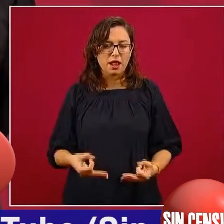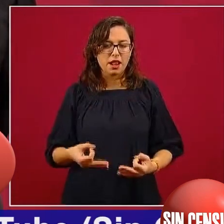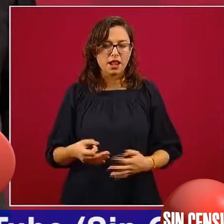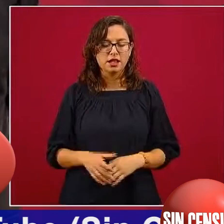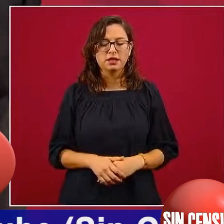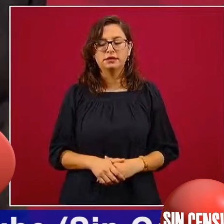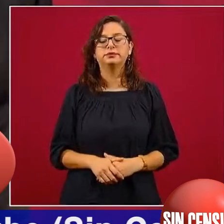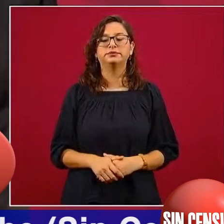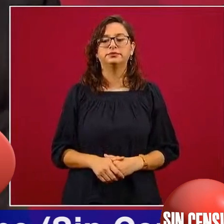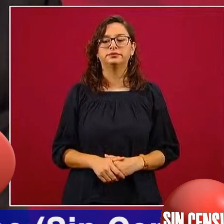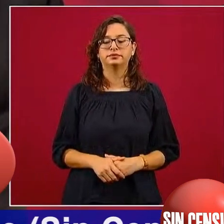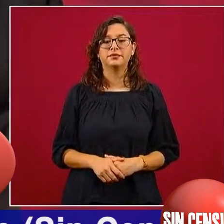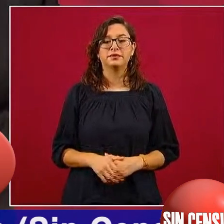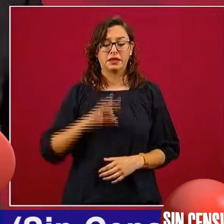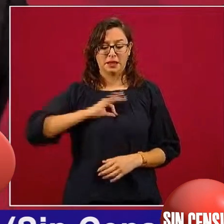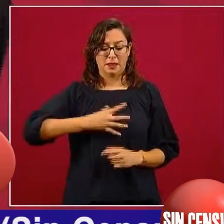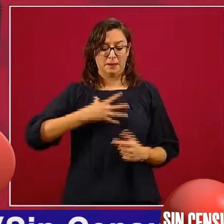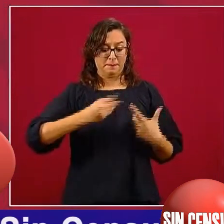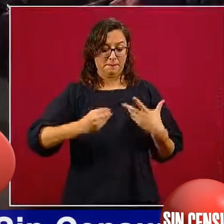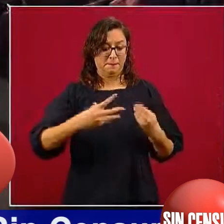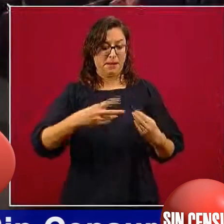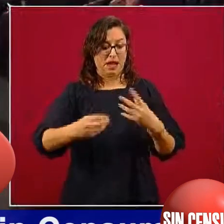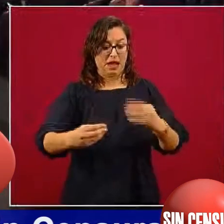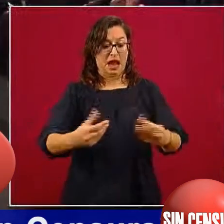Se tenía antes de la pandemia